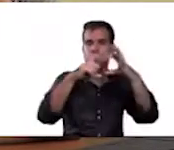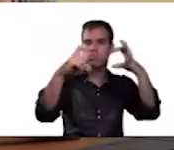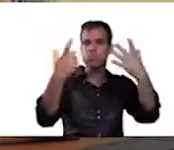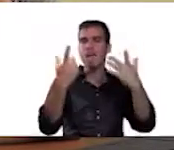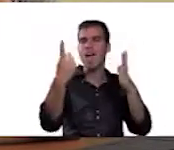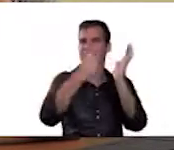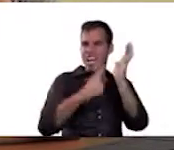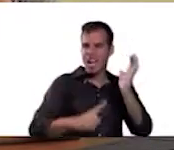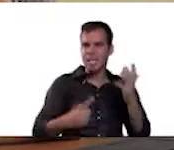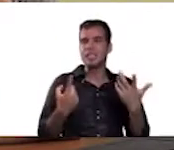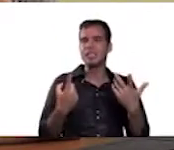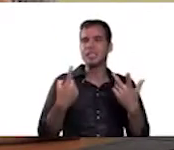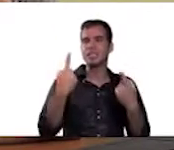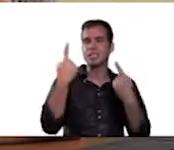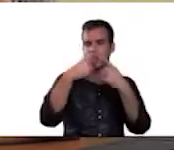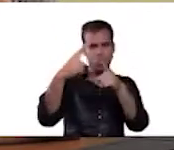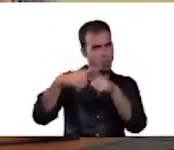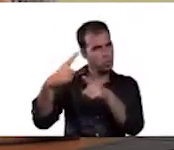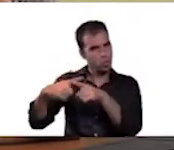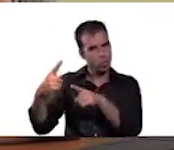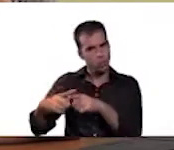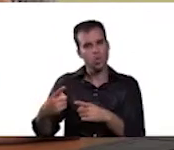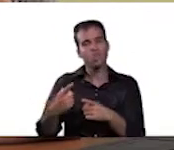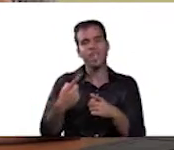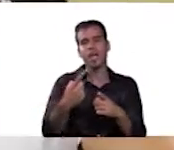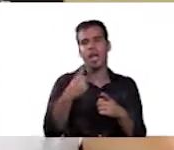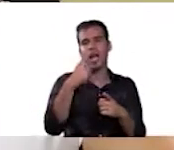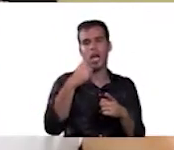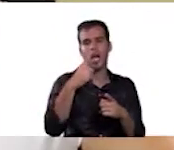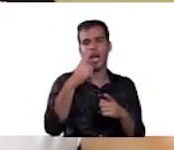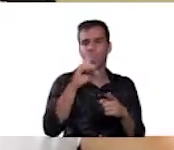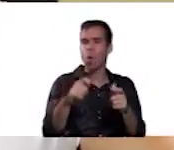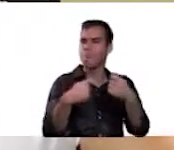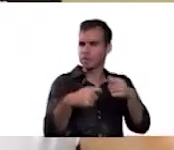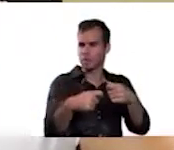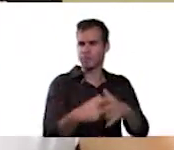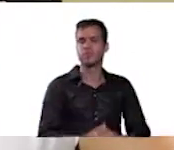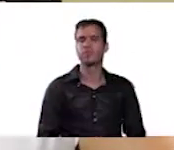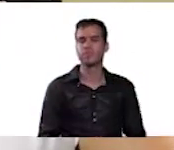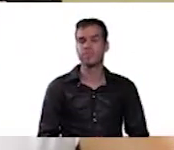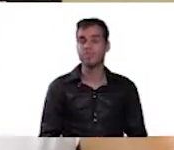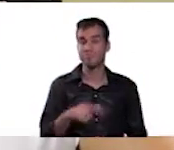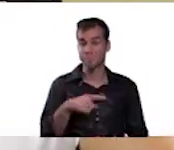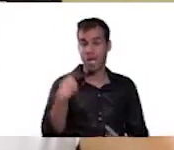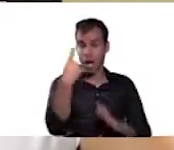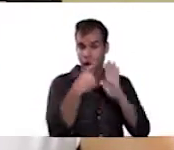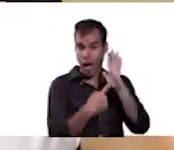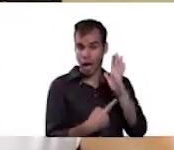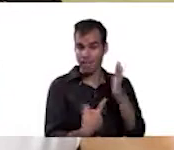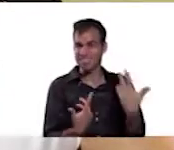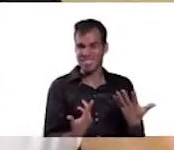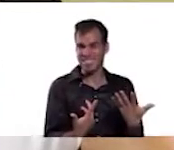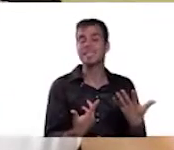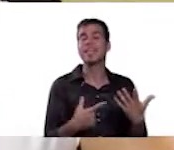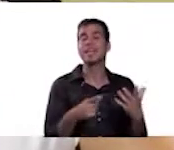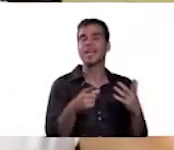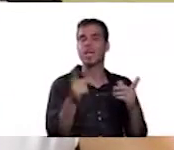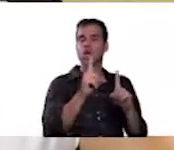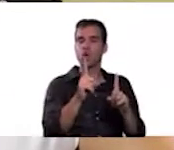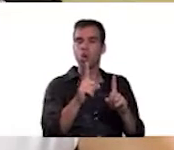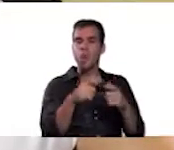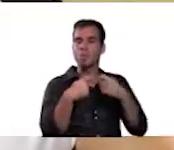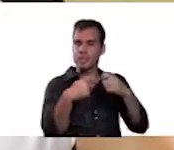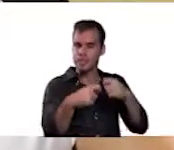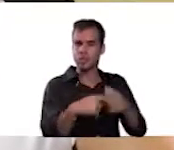la electronegatividad de los elementos no metálicos, así como el carácter no metálico de su sustancia simple.